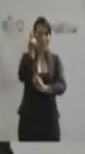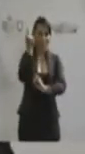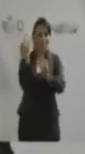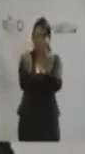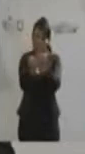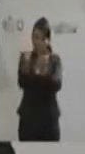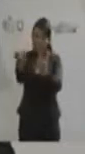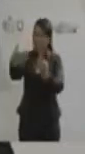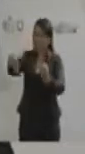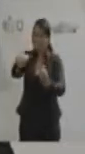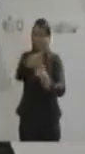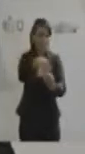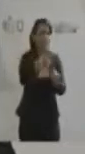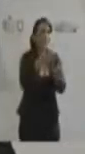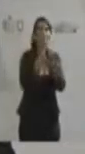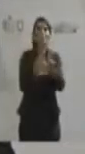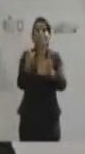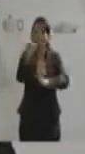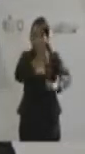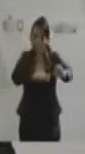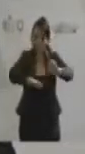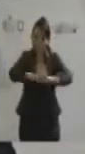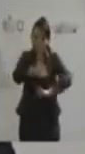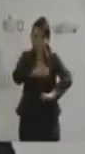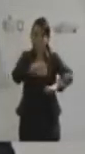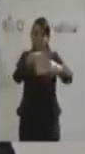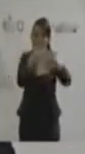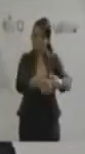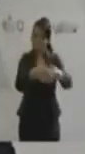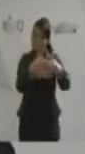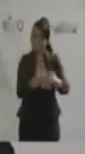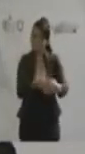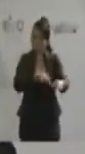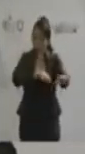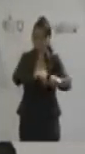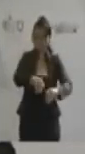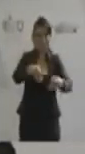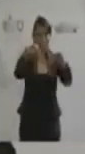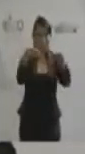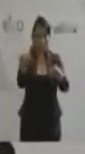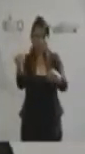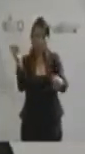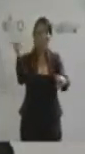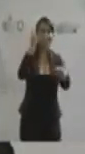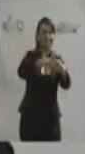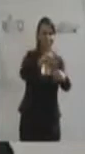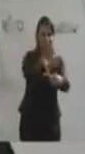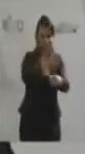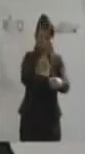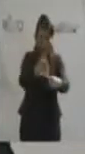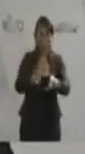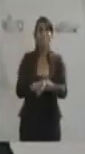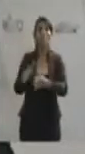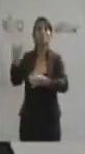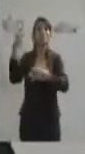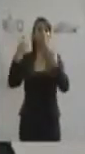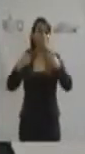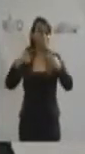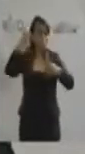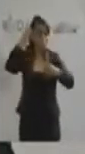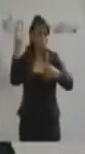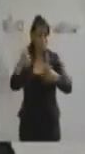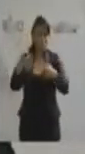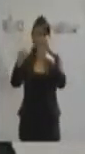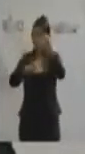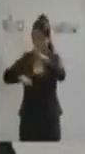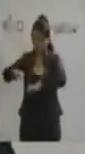buscarte un lugar en las empresas en Querétaro. Vamos a hacer condiciones para que vengan empresarios a invertir aquí a nuestro estado, que